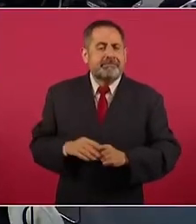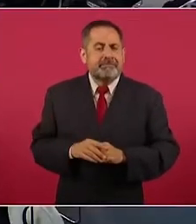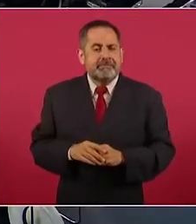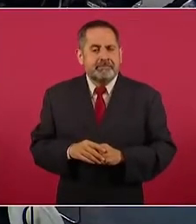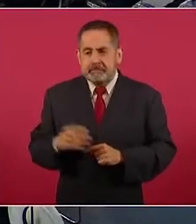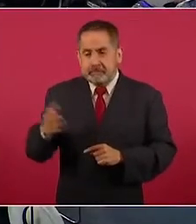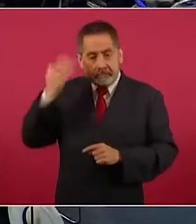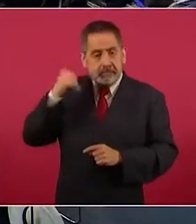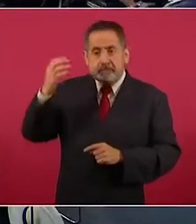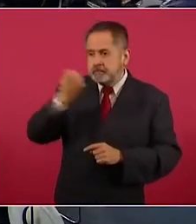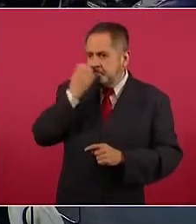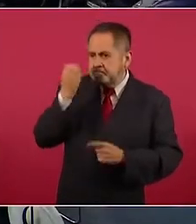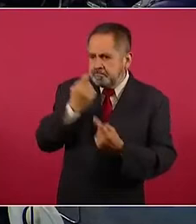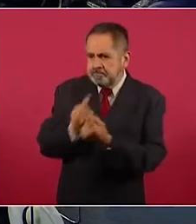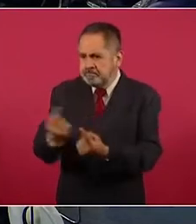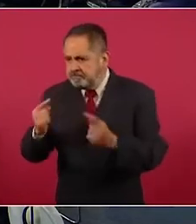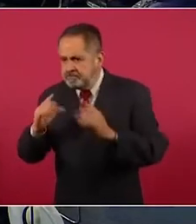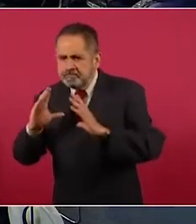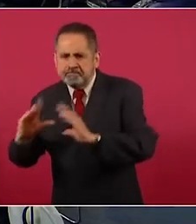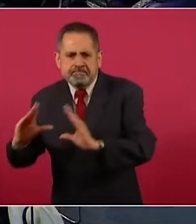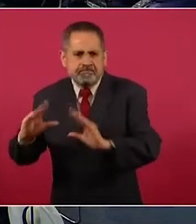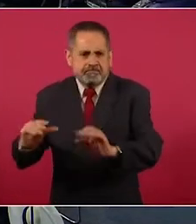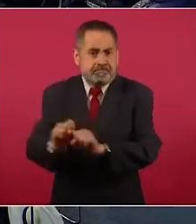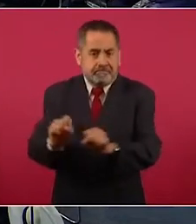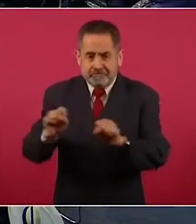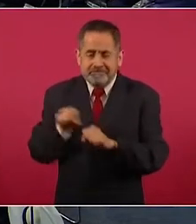de escuela, de aula,